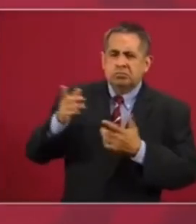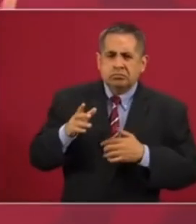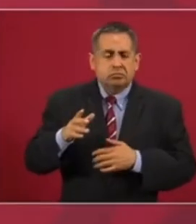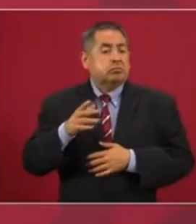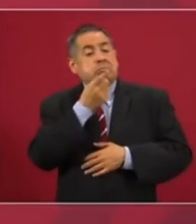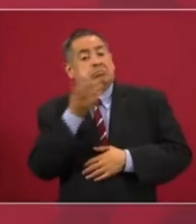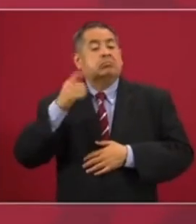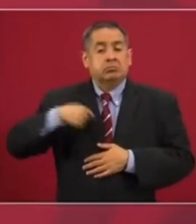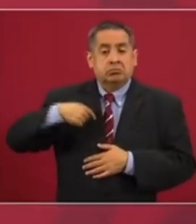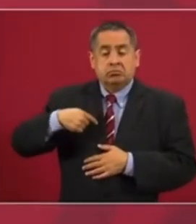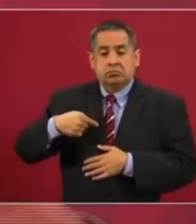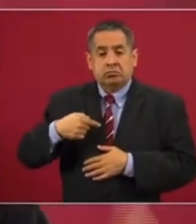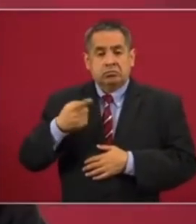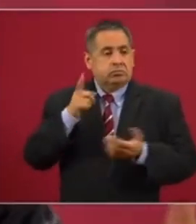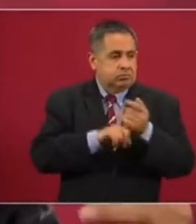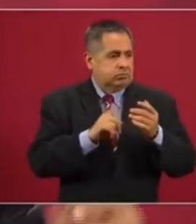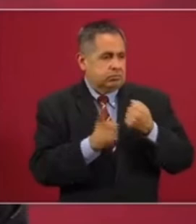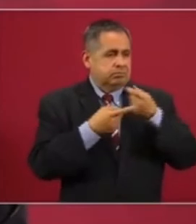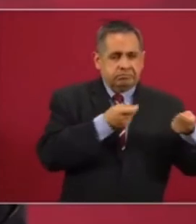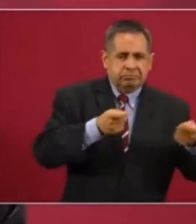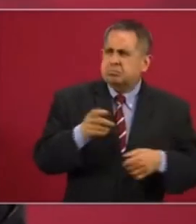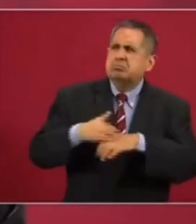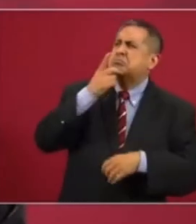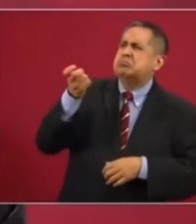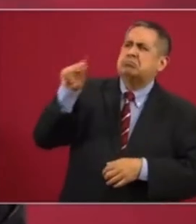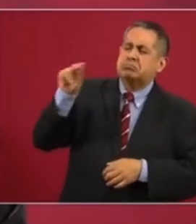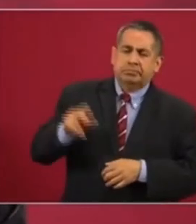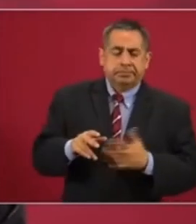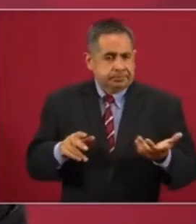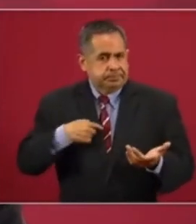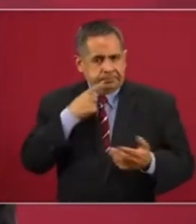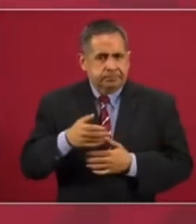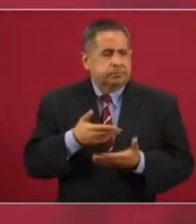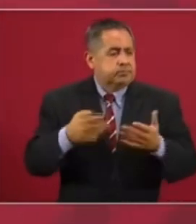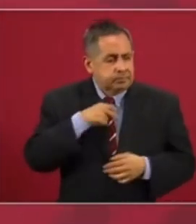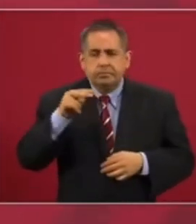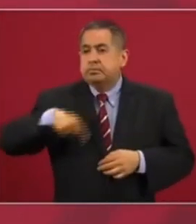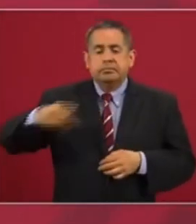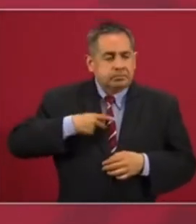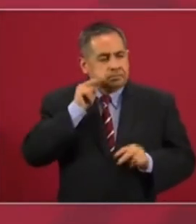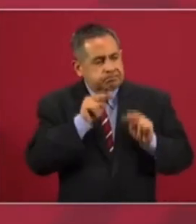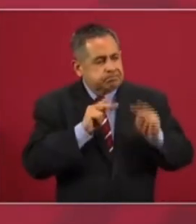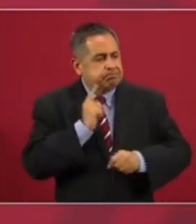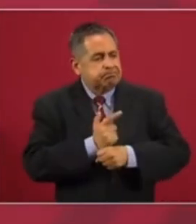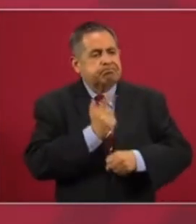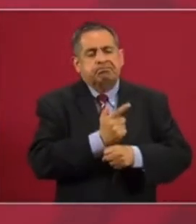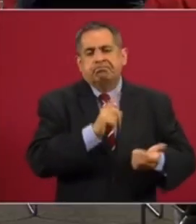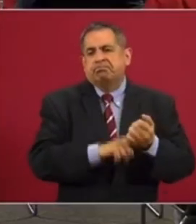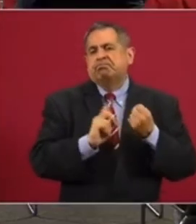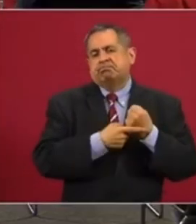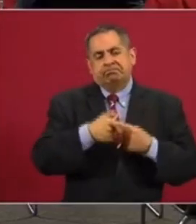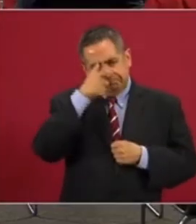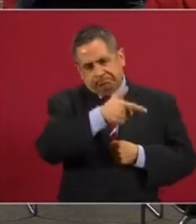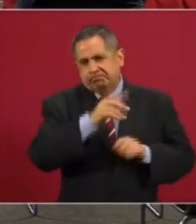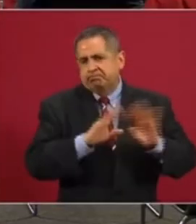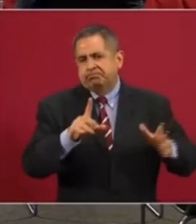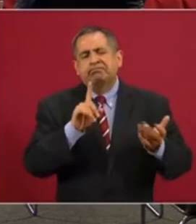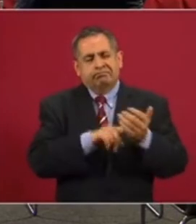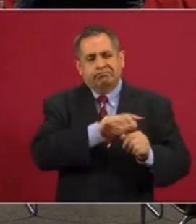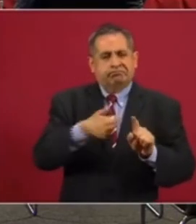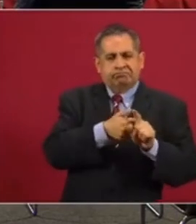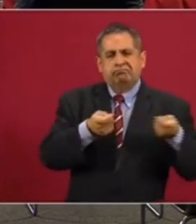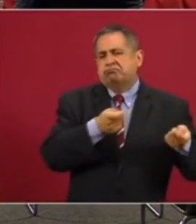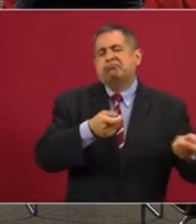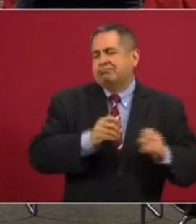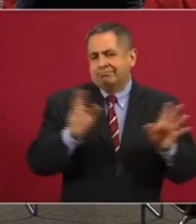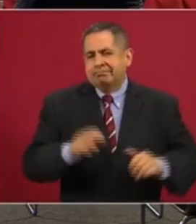yo decía que había manipulación. Y ahora poco a poco ha ido quedando claro de